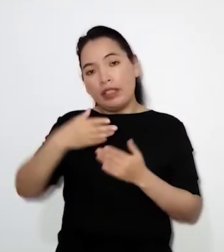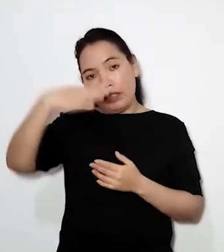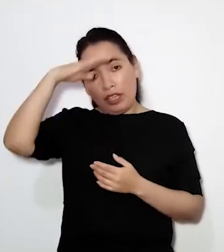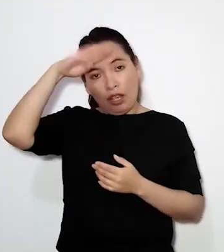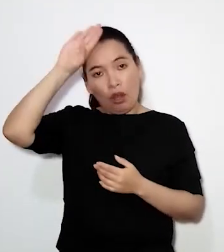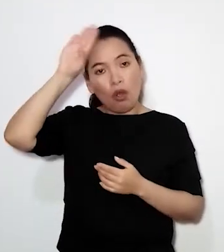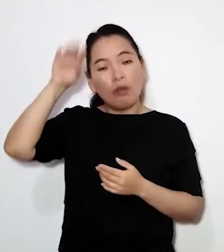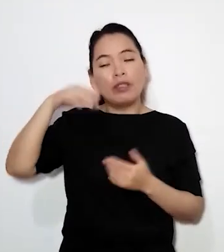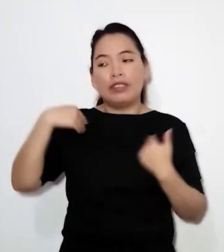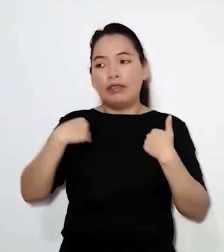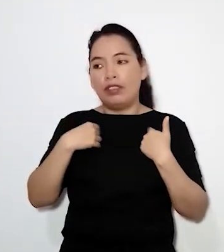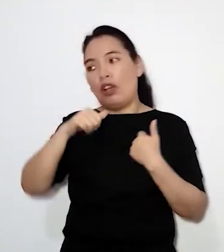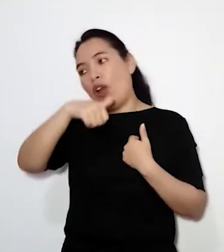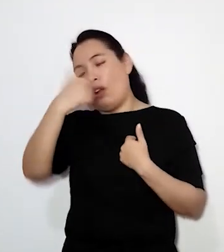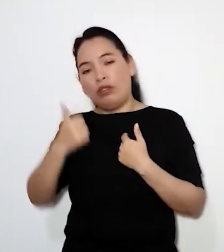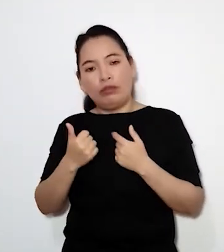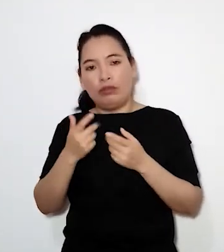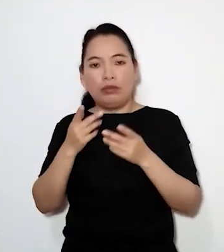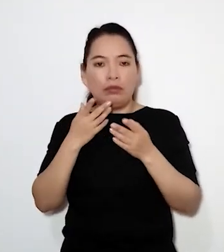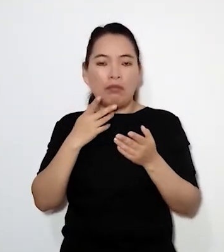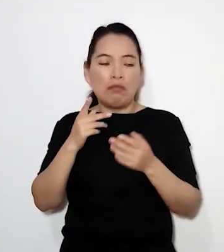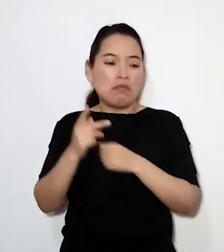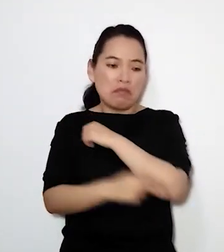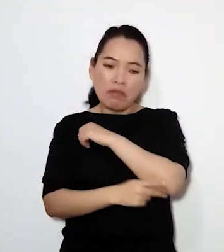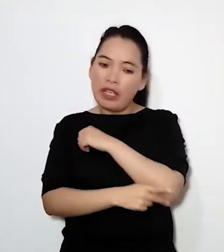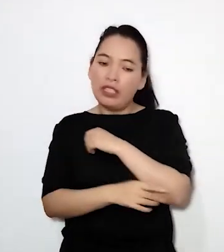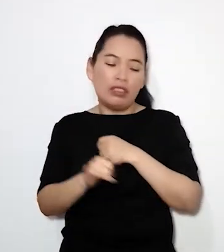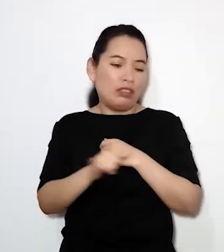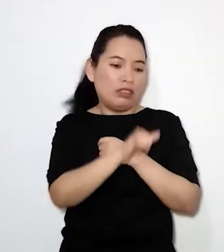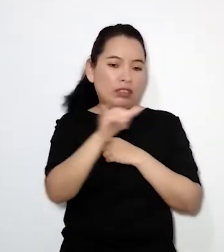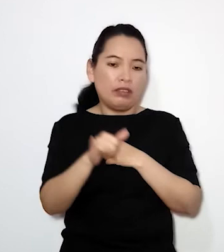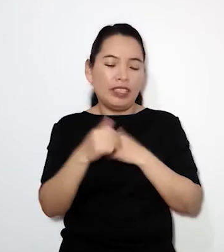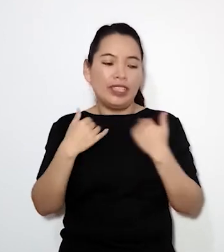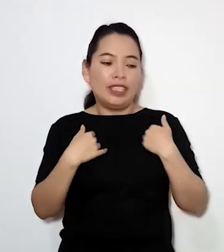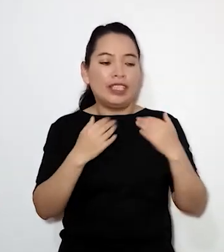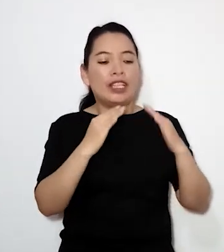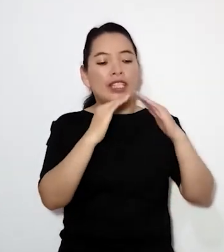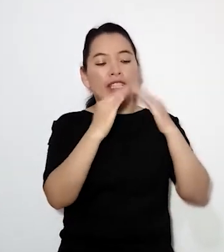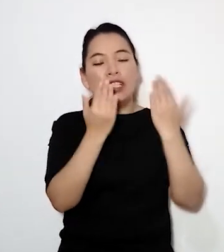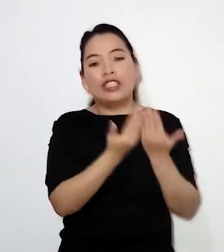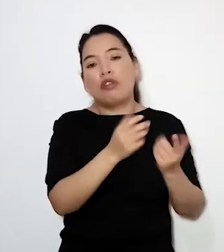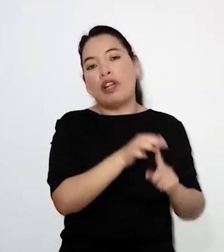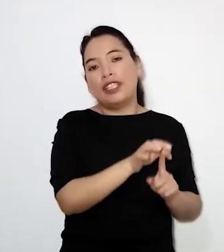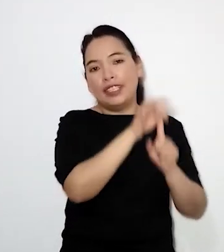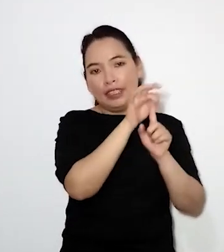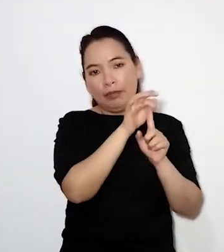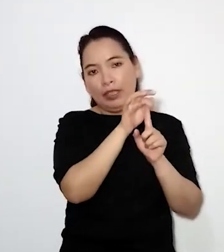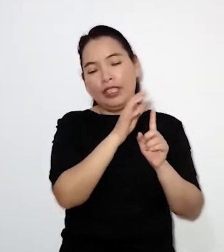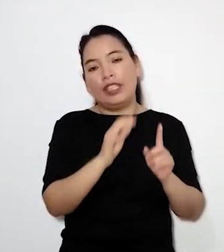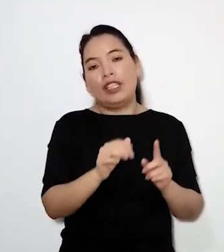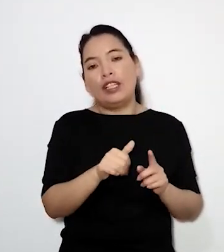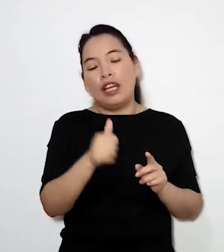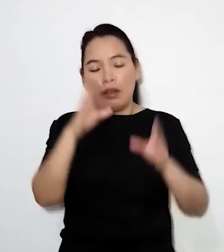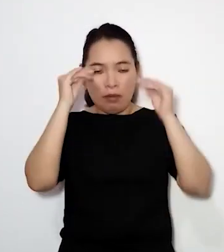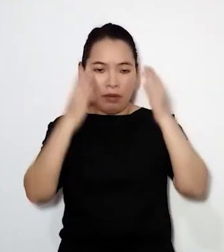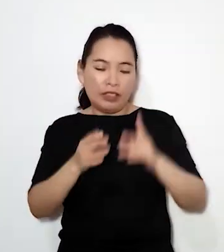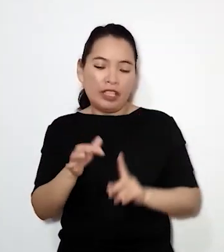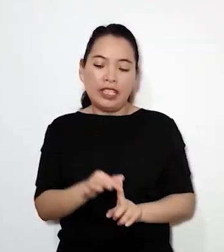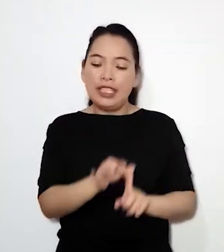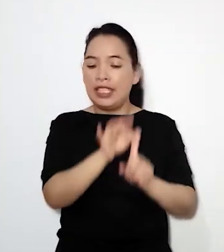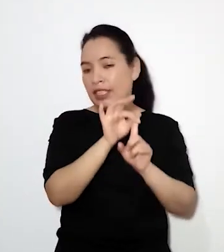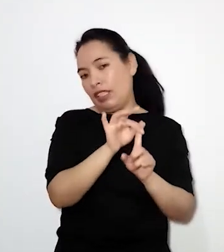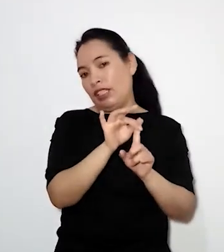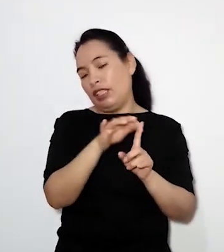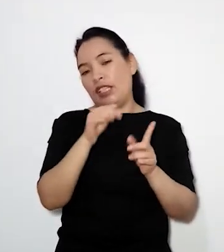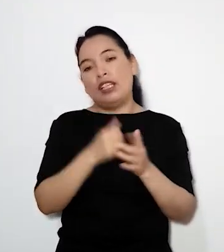región, en donde había escuelas especiales con docentes especializados y especializadas, con personal